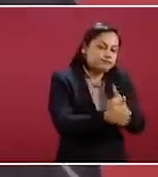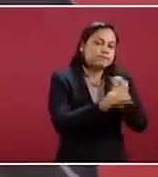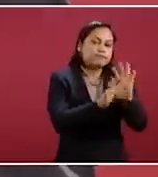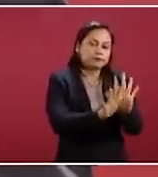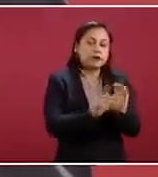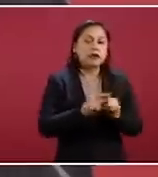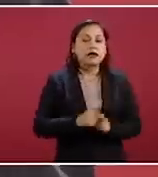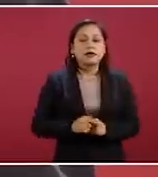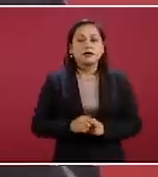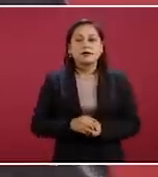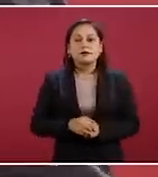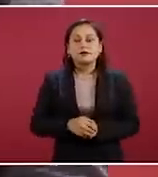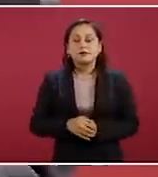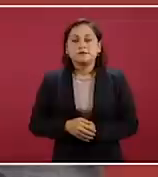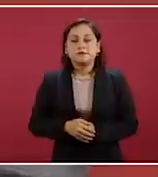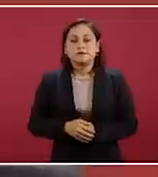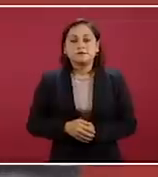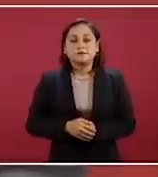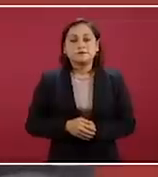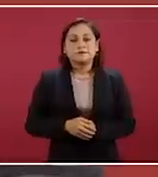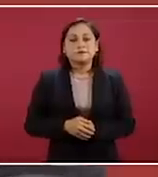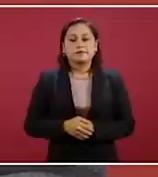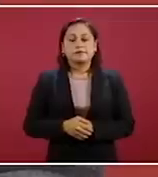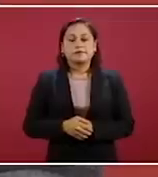Últimamente se ha estado